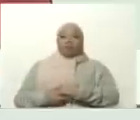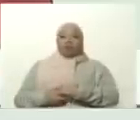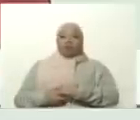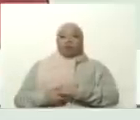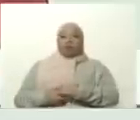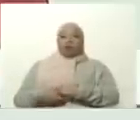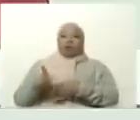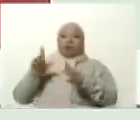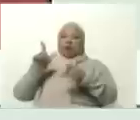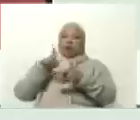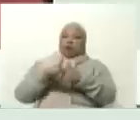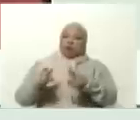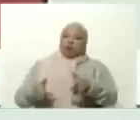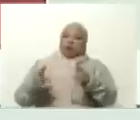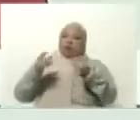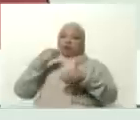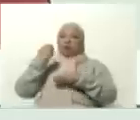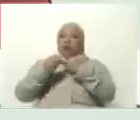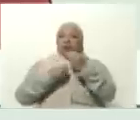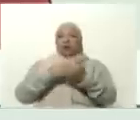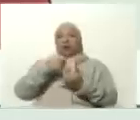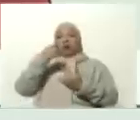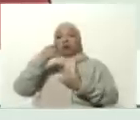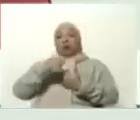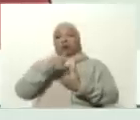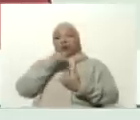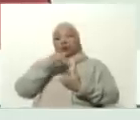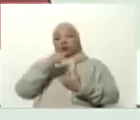está aprobado allí. Ahora la plata lo tienen que poner ellos.